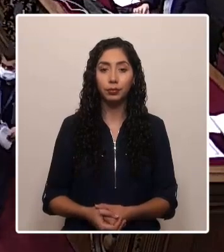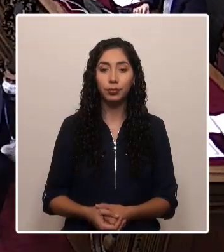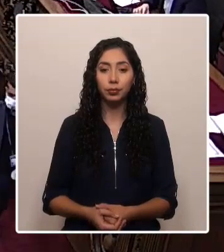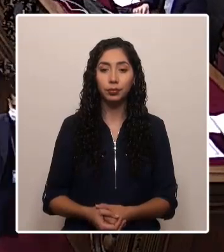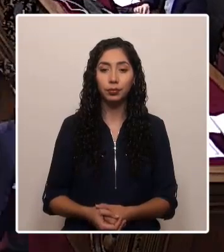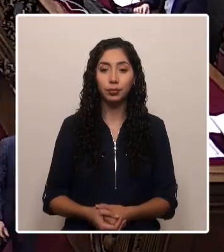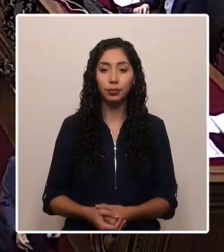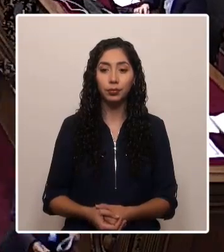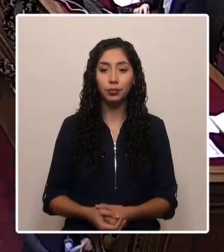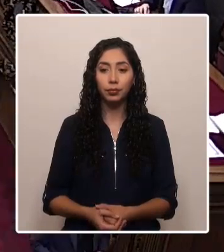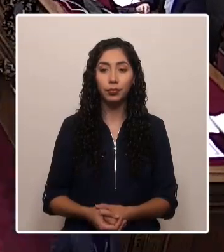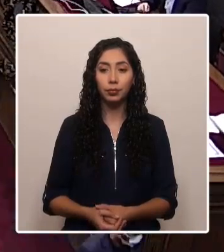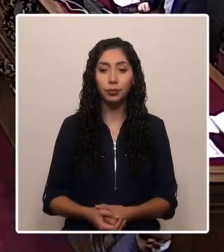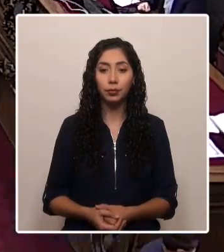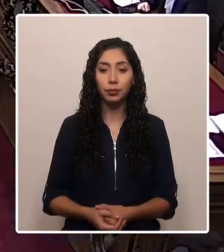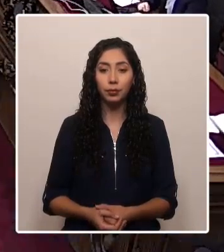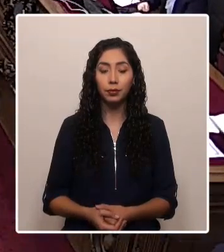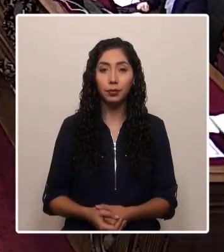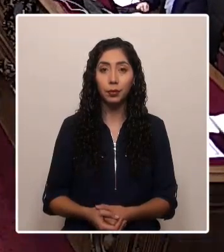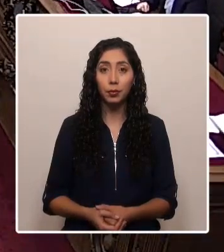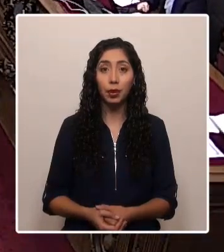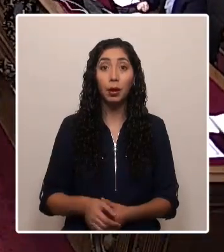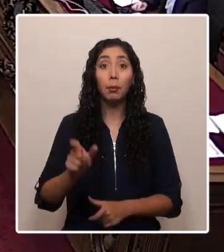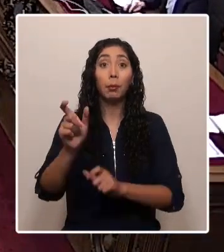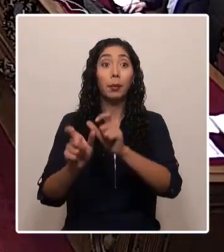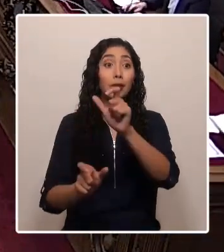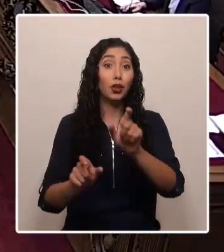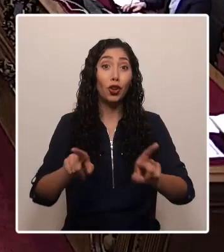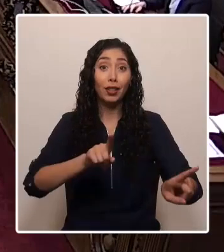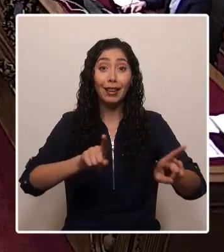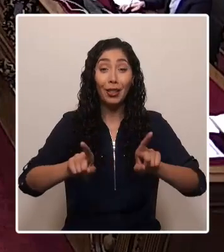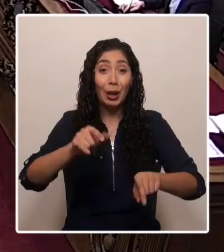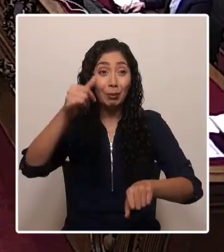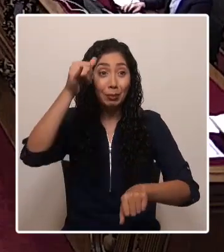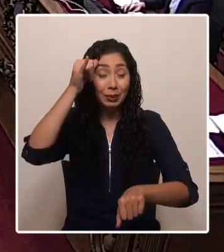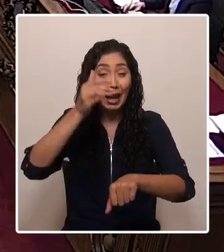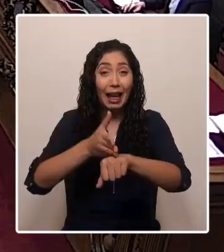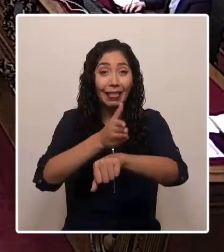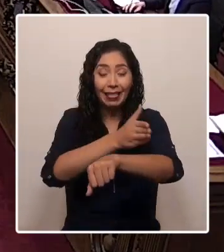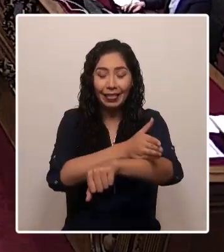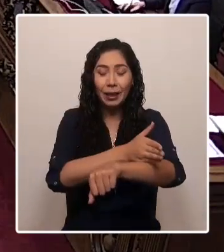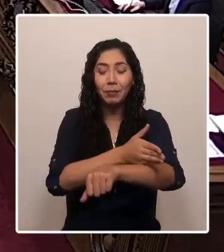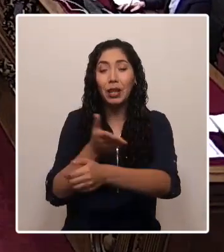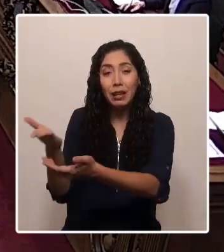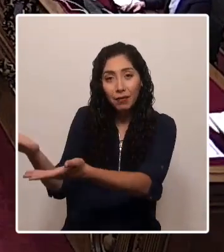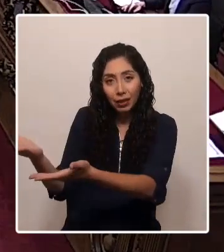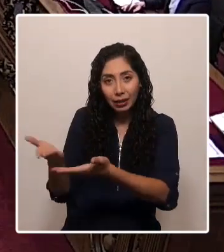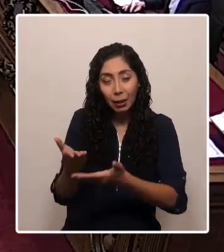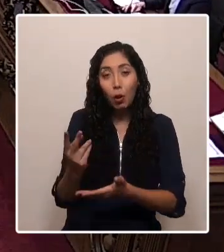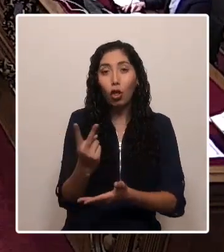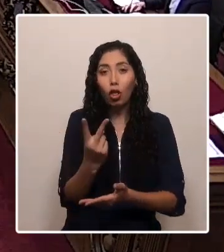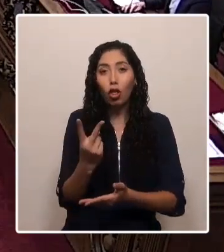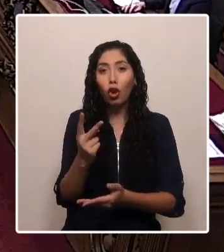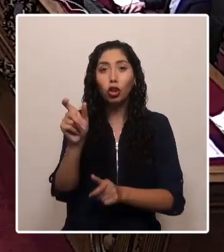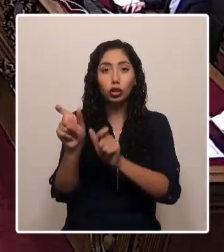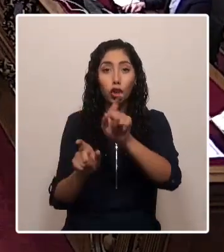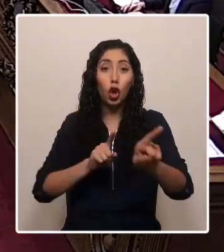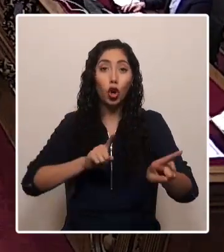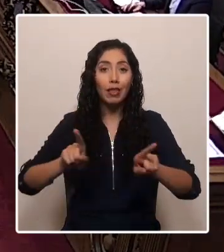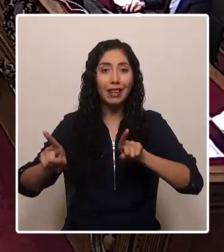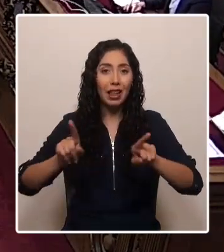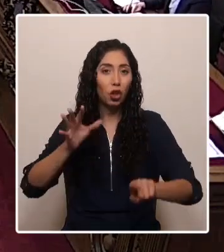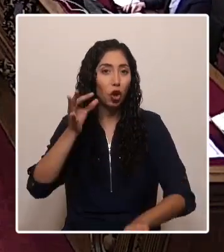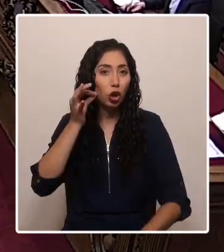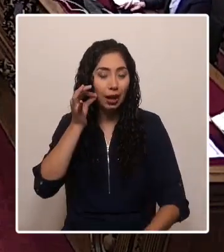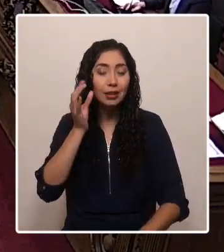Bueno, ofrecemos palabra a la coordinación. Me faltó, disculpen, agregarlo. Invitamos a las co-coordinadoras de la Comisión